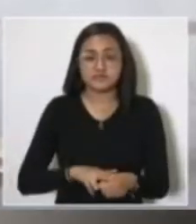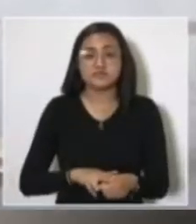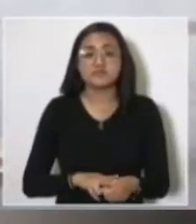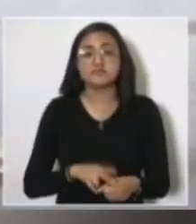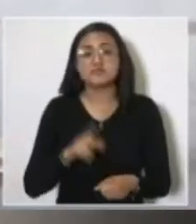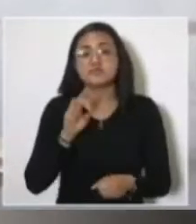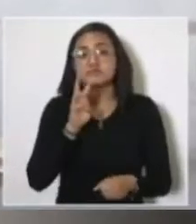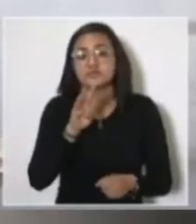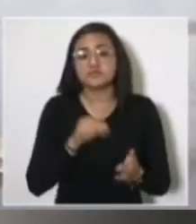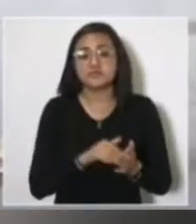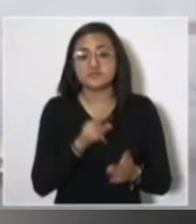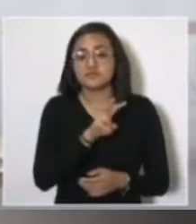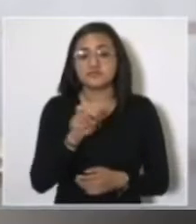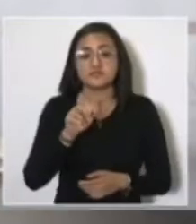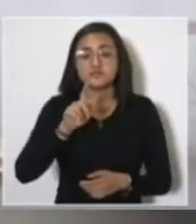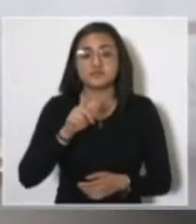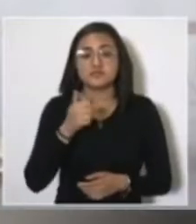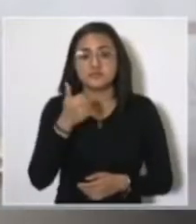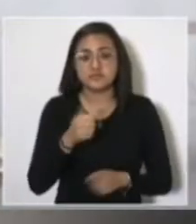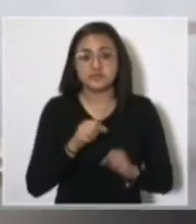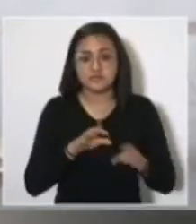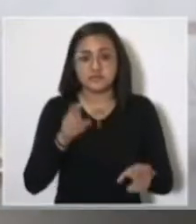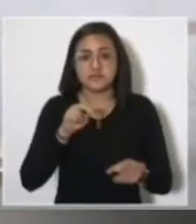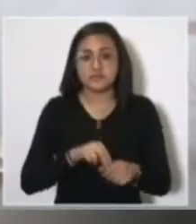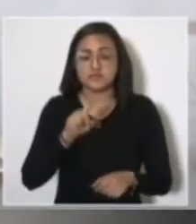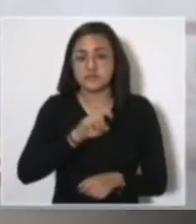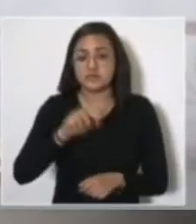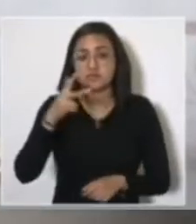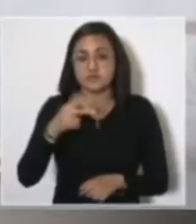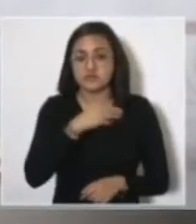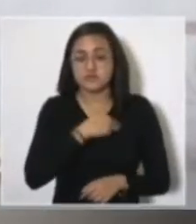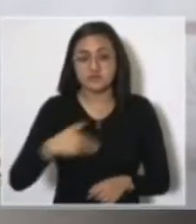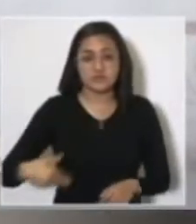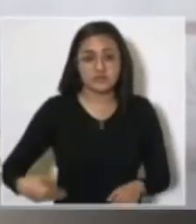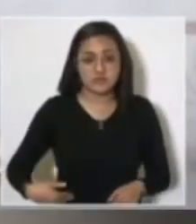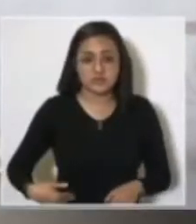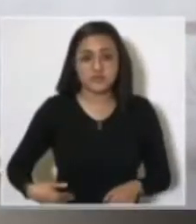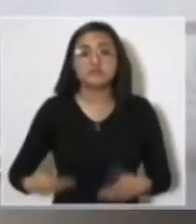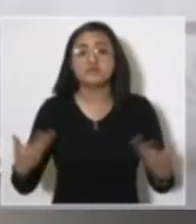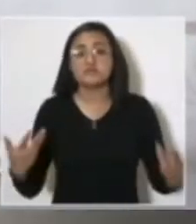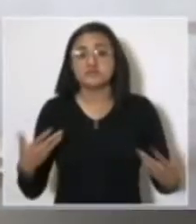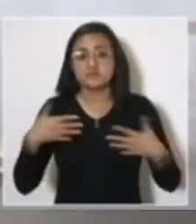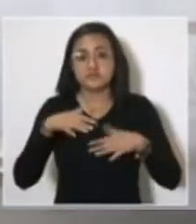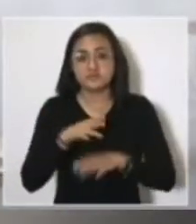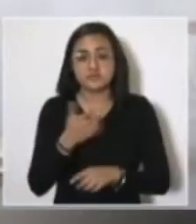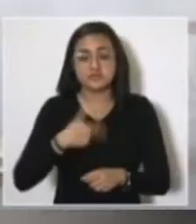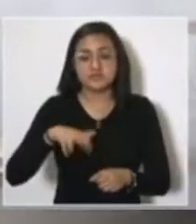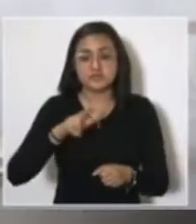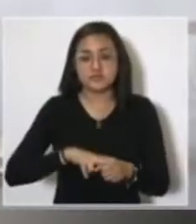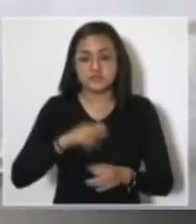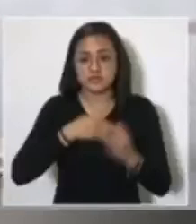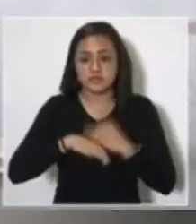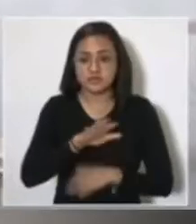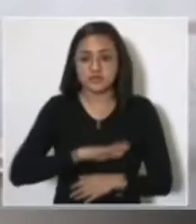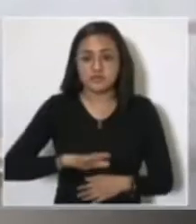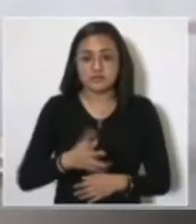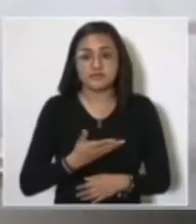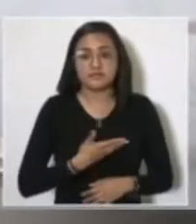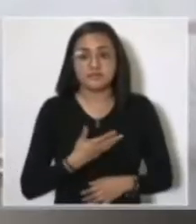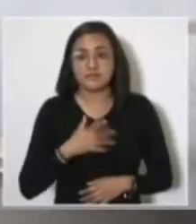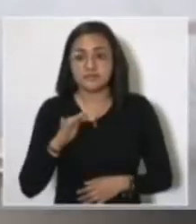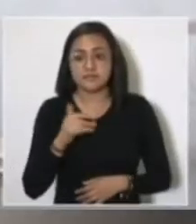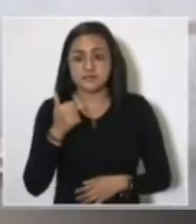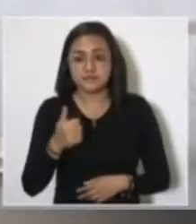hospitalizados 3.276 distribuidos en 108 municipios en lo que respecta a la hospitalización en todo el sector